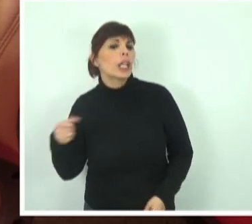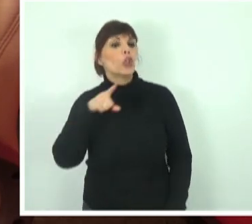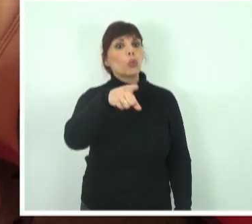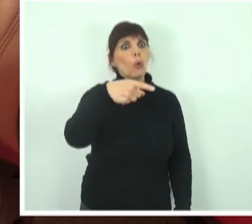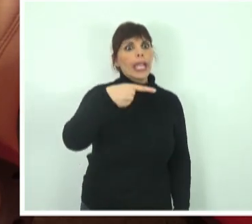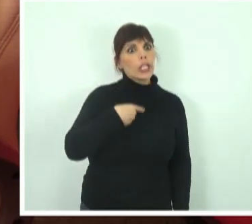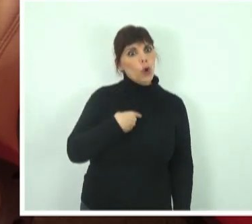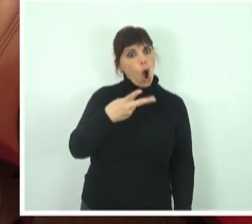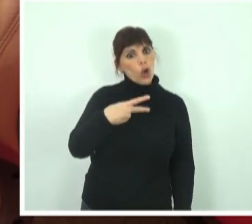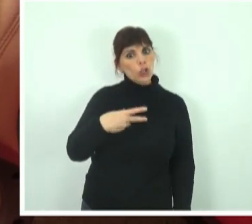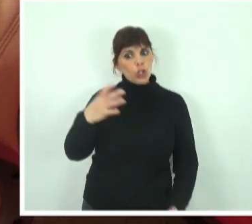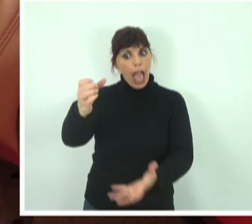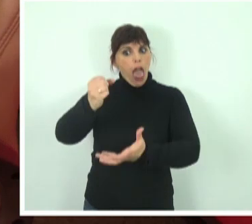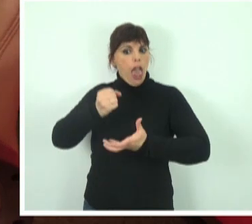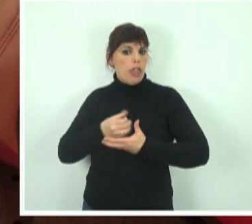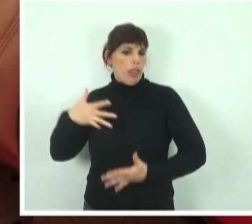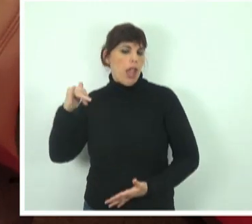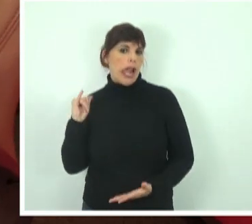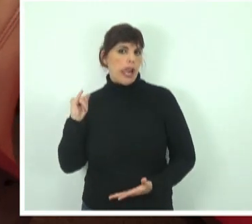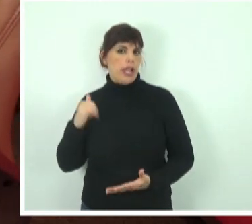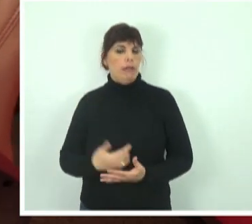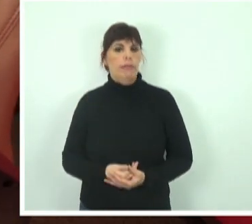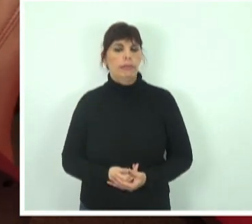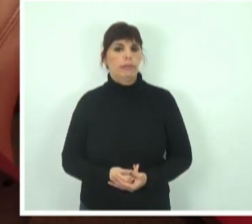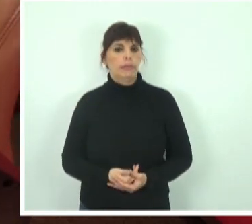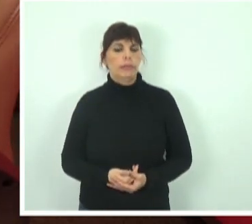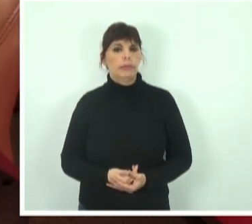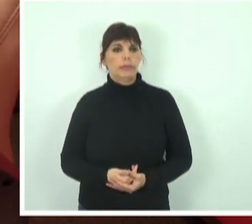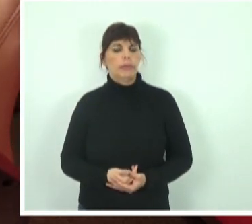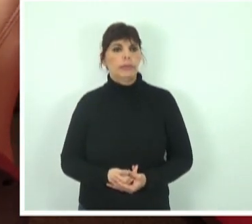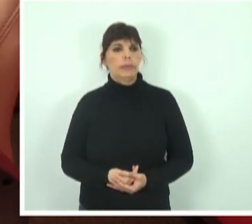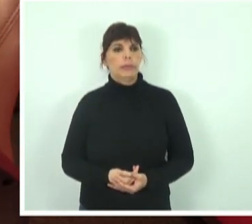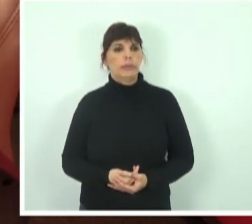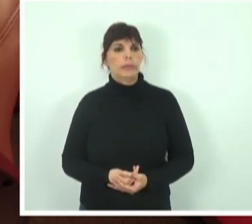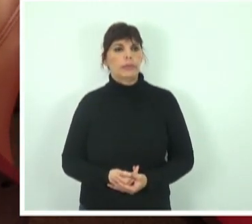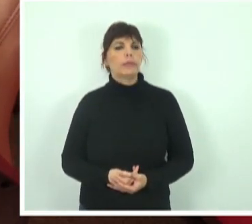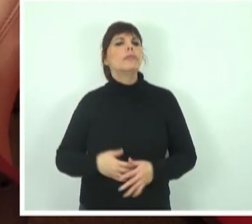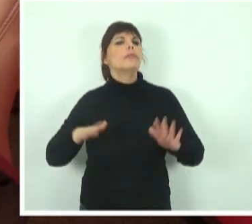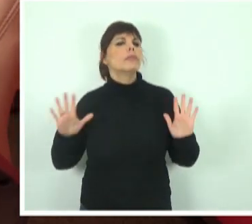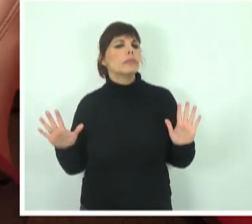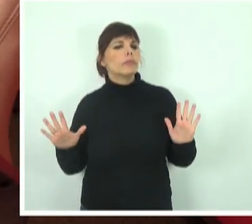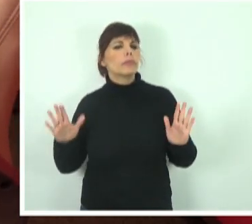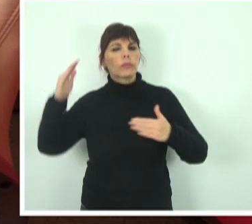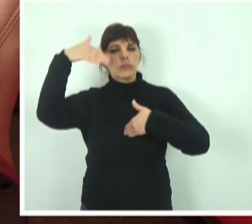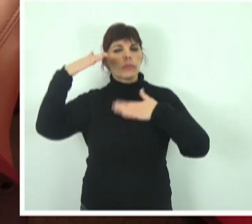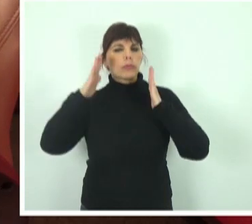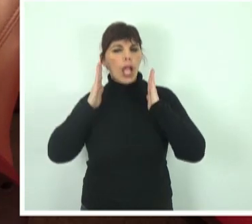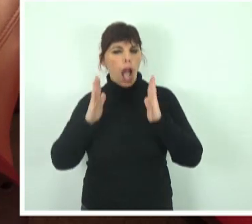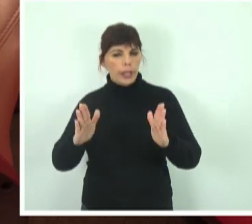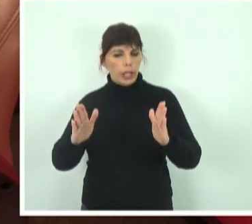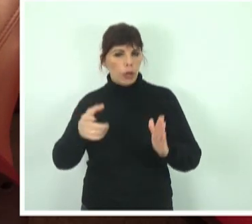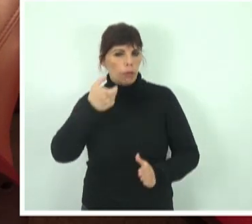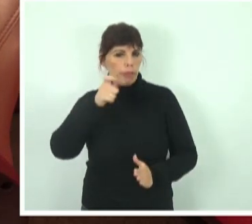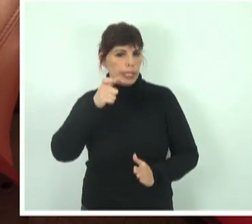herencia? Tú y yo tenemos una herencia. Pero ahora quiero que estés atentamente a los próximos versículos.